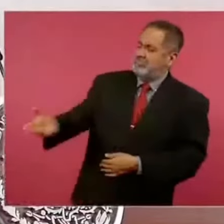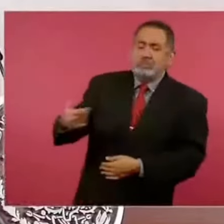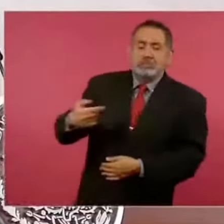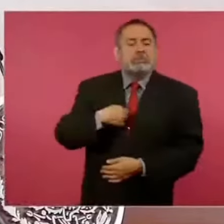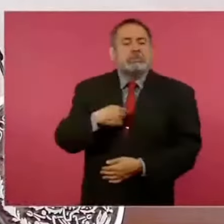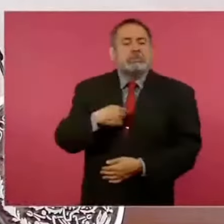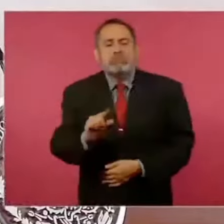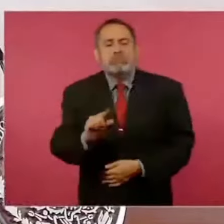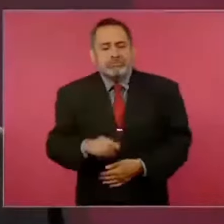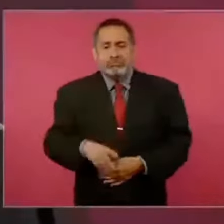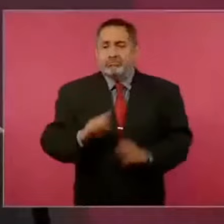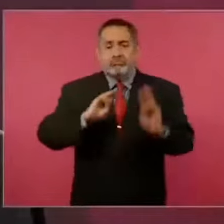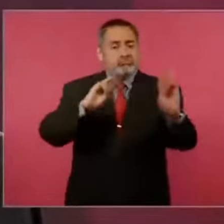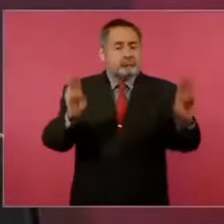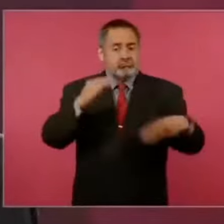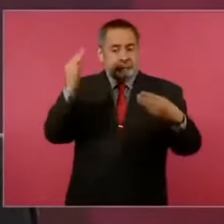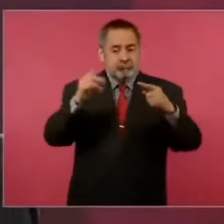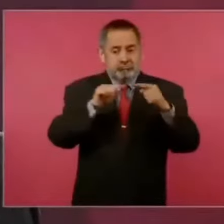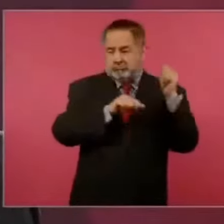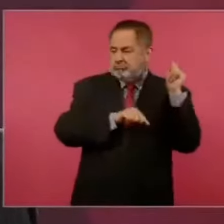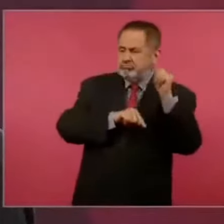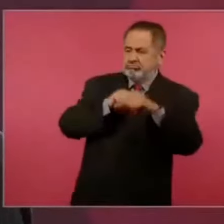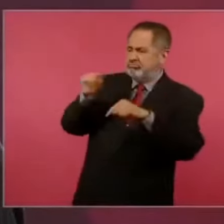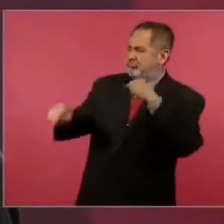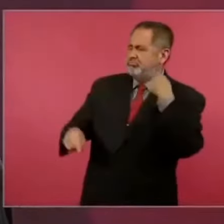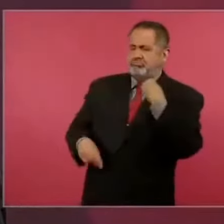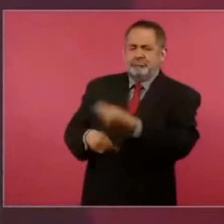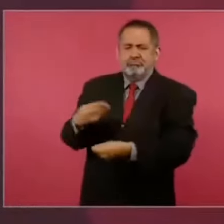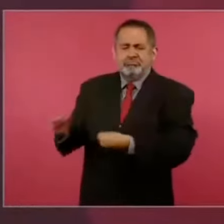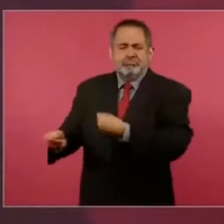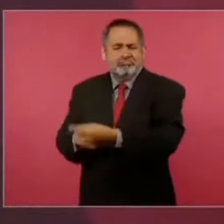de todas partes, de todos lados.